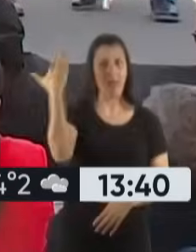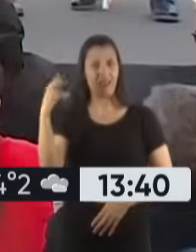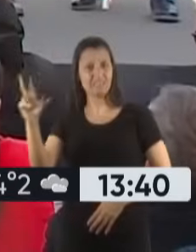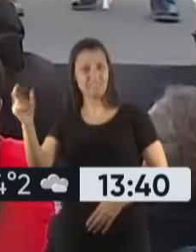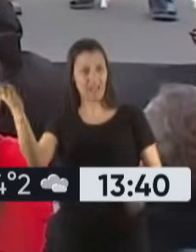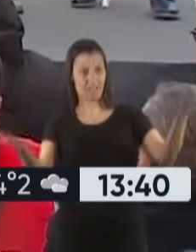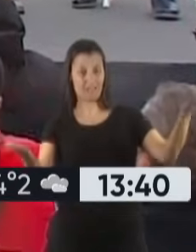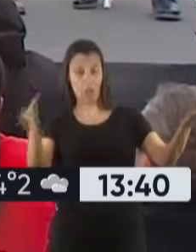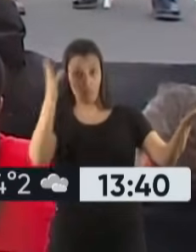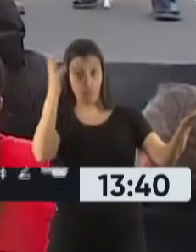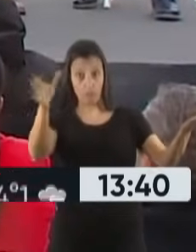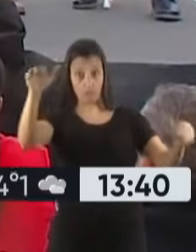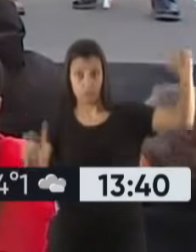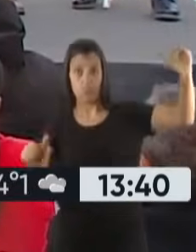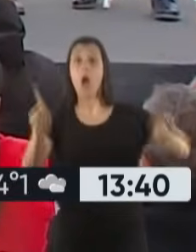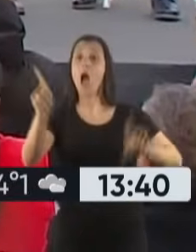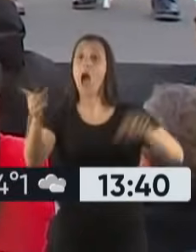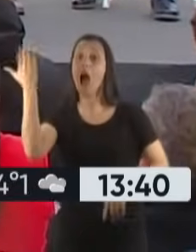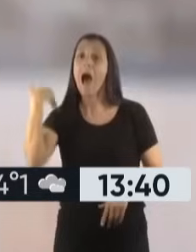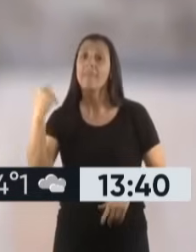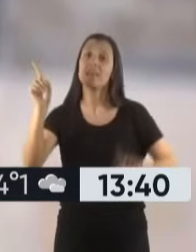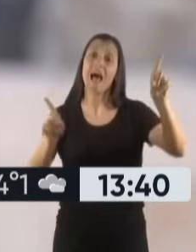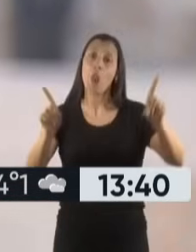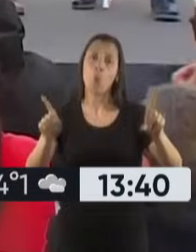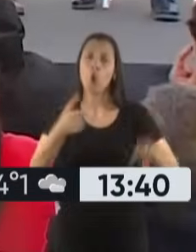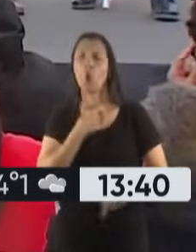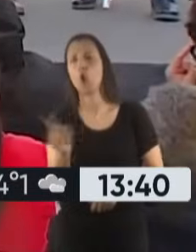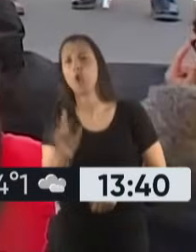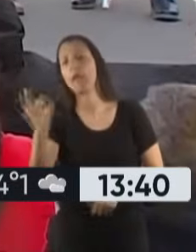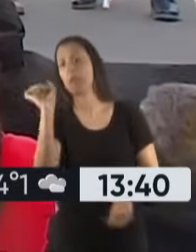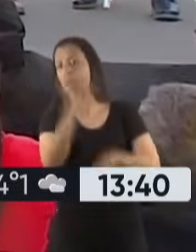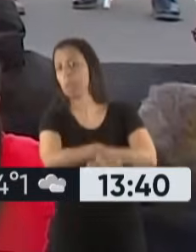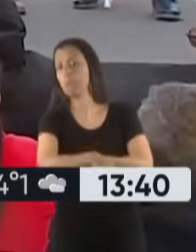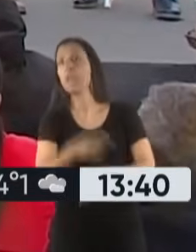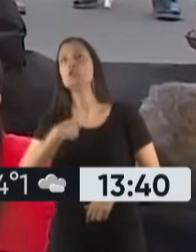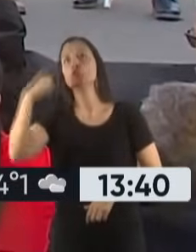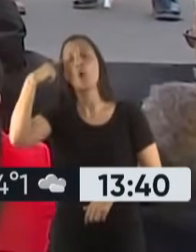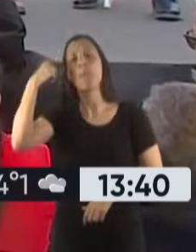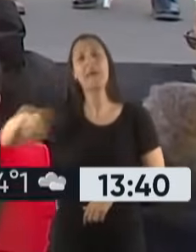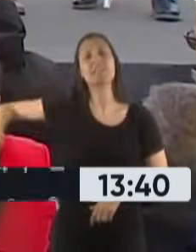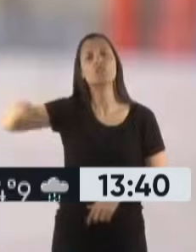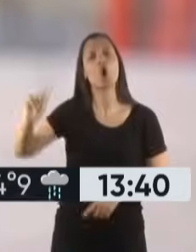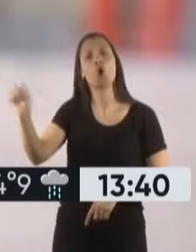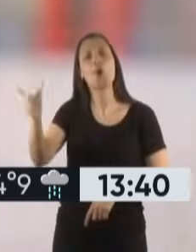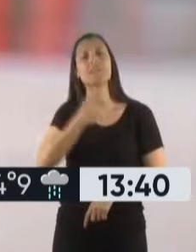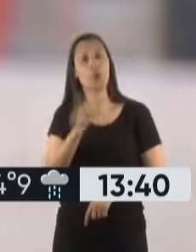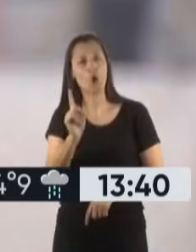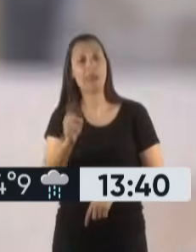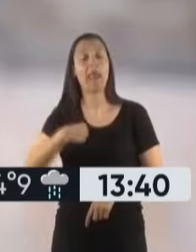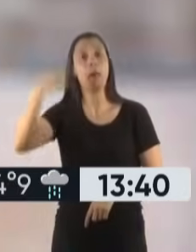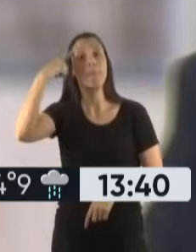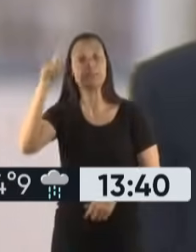Algunos no quisieron o no pudieron. Yo creo que no pudieron porque tenían